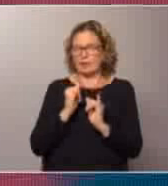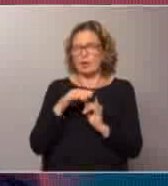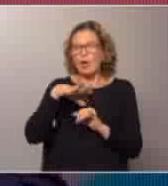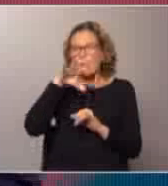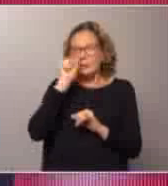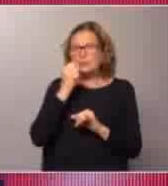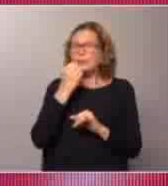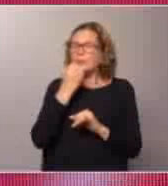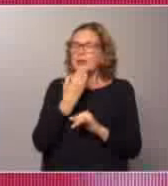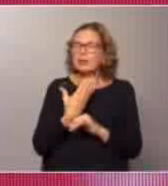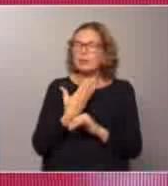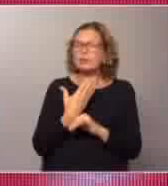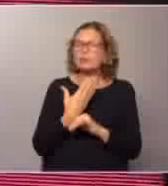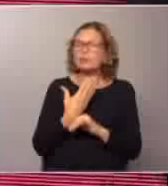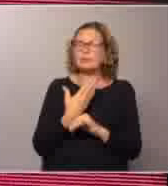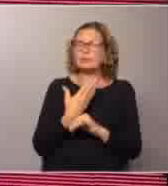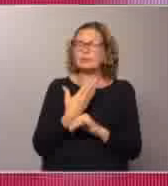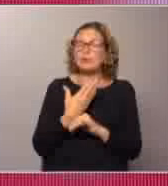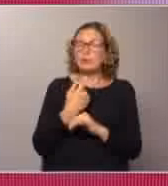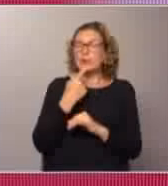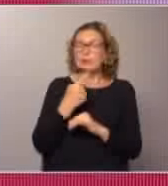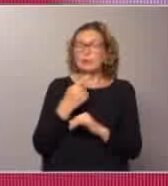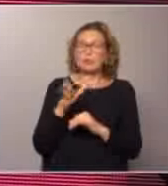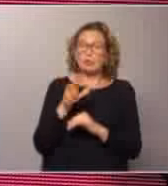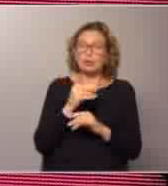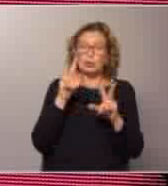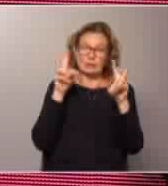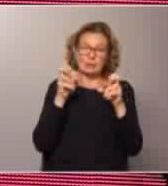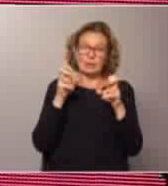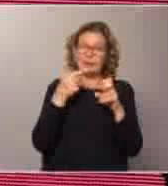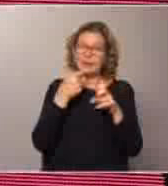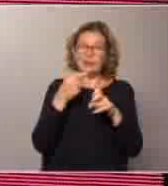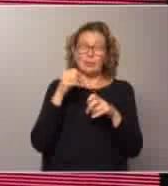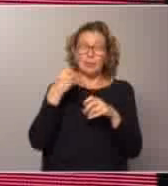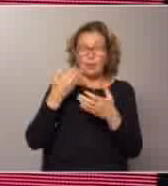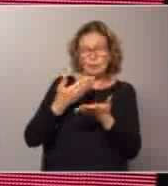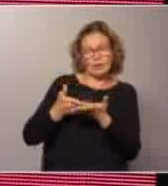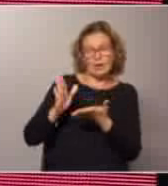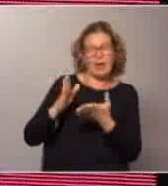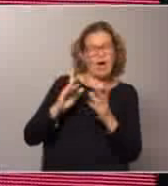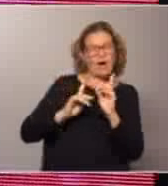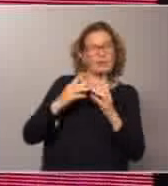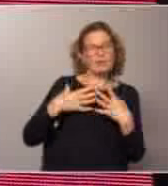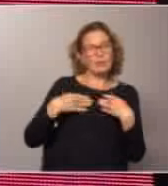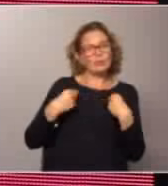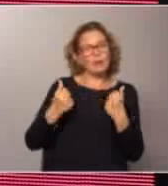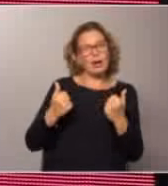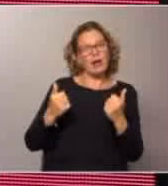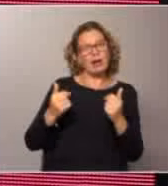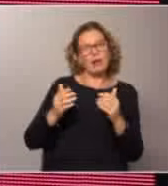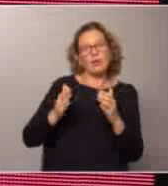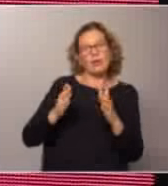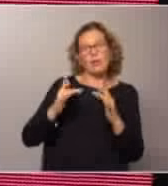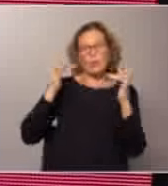mejor los medios porque es y así darle ánimo todos darle una relevancia sentido muchas veces se deja de lado lo emocional como algo paralelo en los